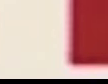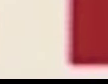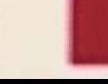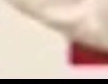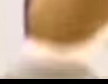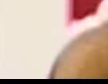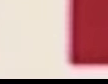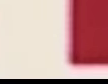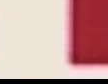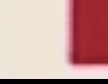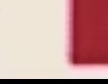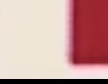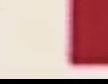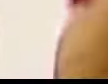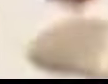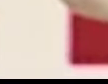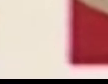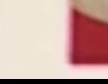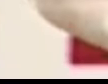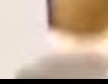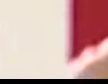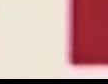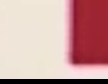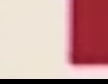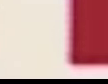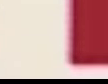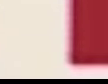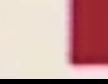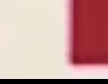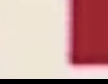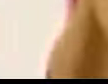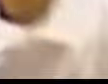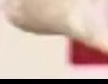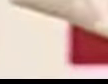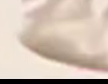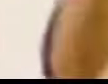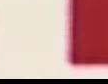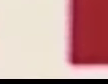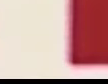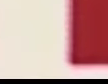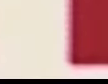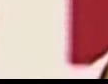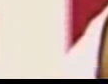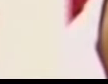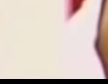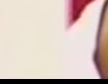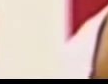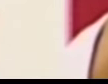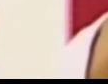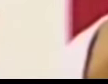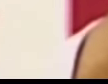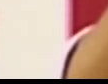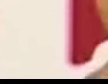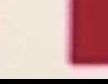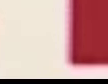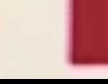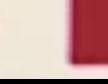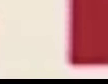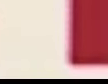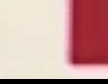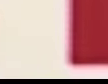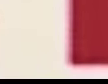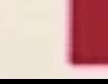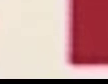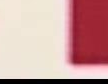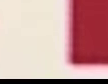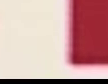resistente del Ecuarunari, ¿no? El resistente Carlos ni sé cuánto, que resista todo el tiempo. Son obras concretas. Por ejemplo,